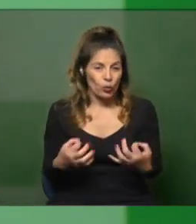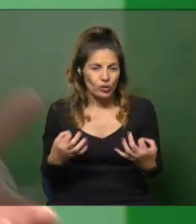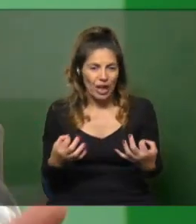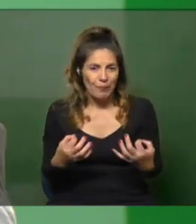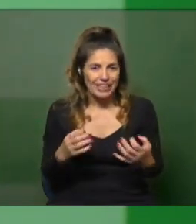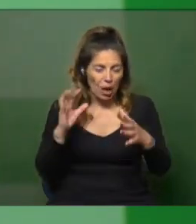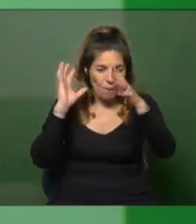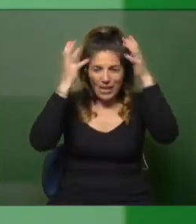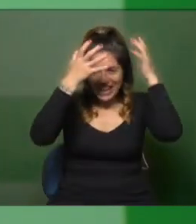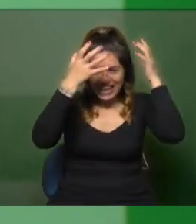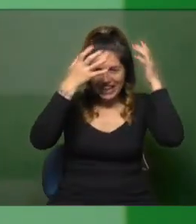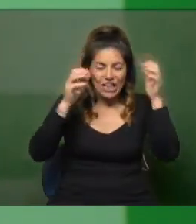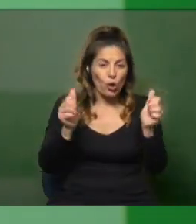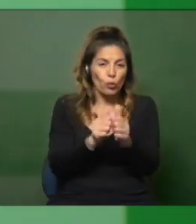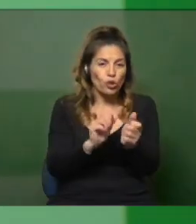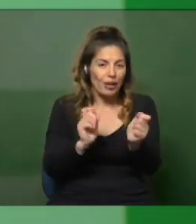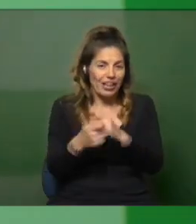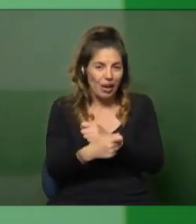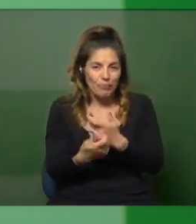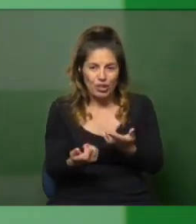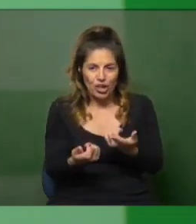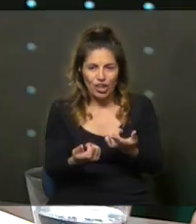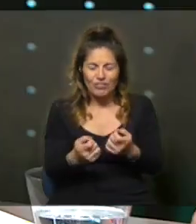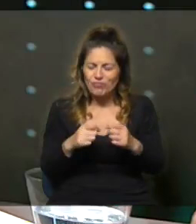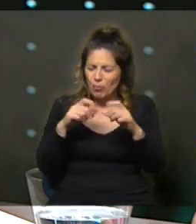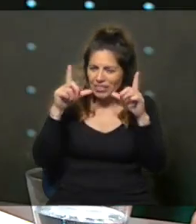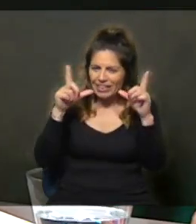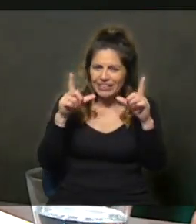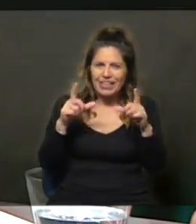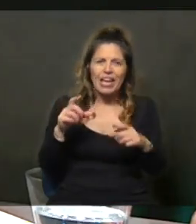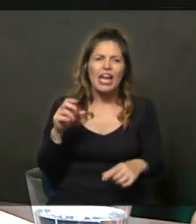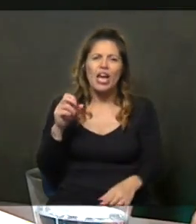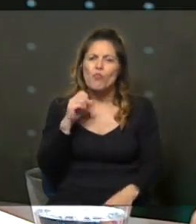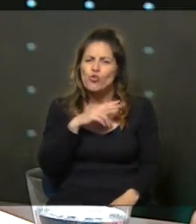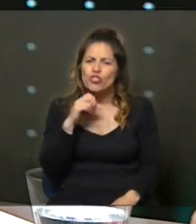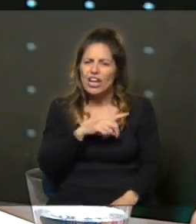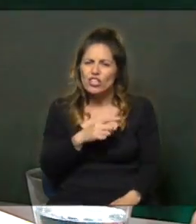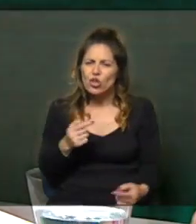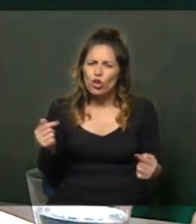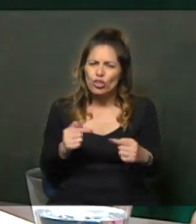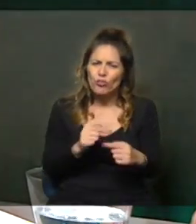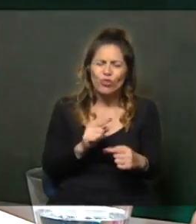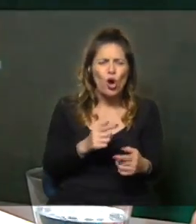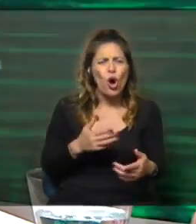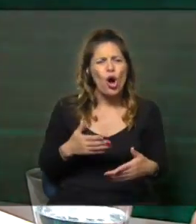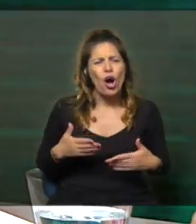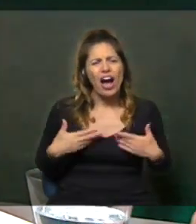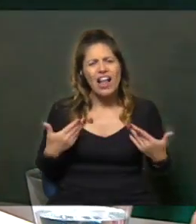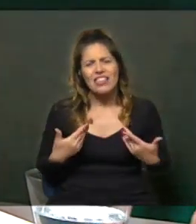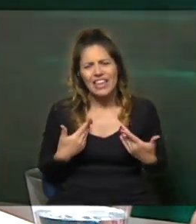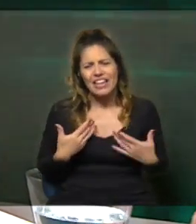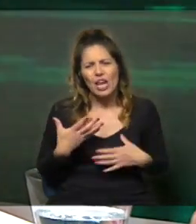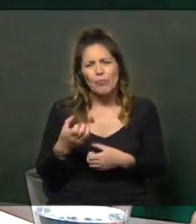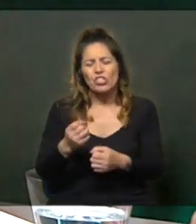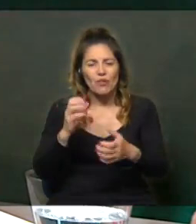Miley y Juntos por el cambio interesante lo del muchacho que planteó una especie de contradicción no estaba alegre había apoyado a Pero